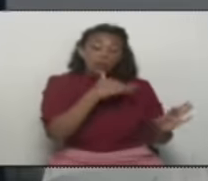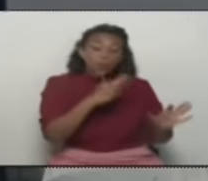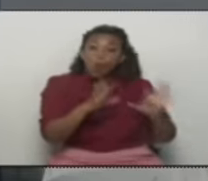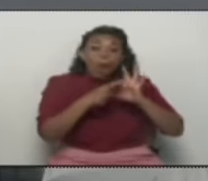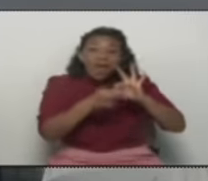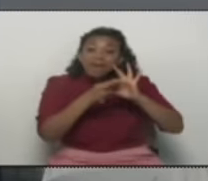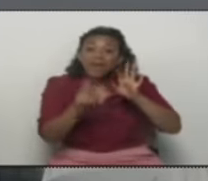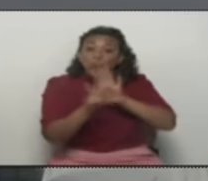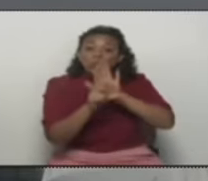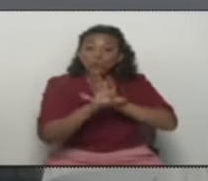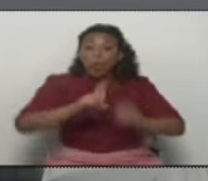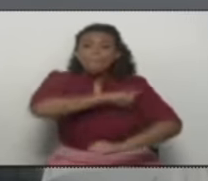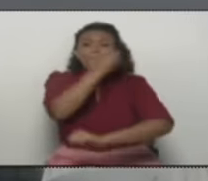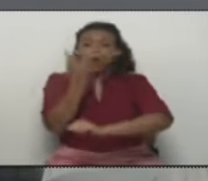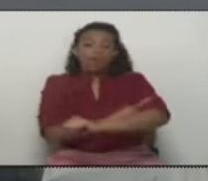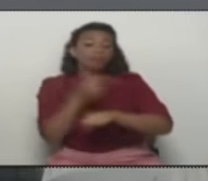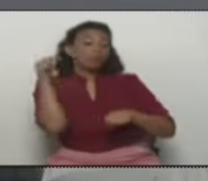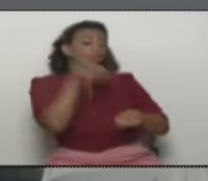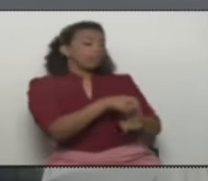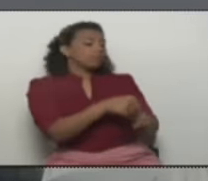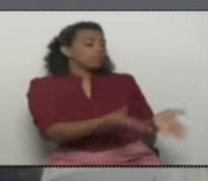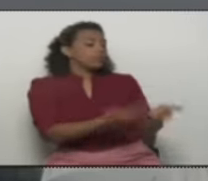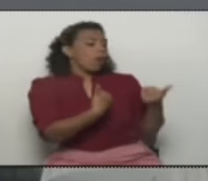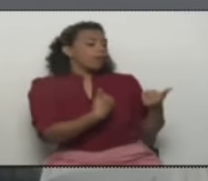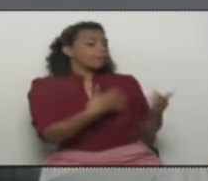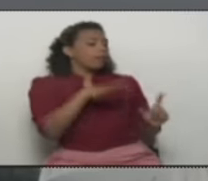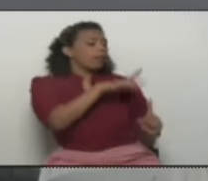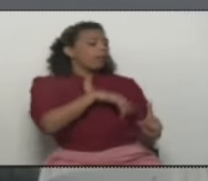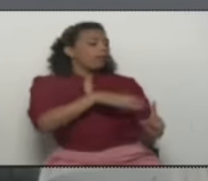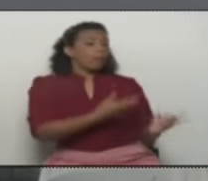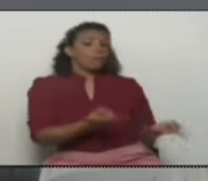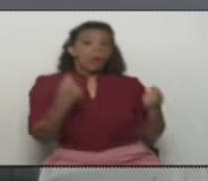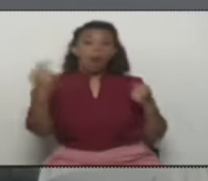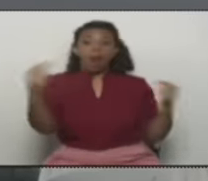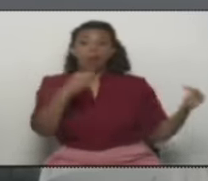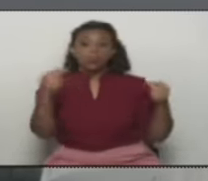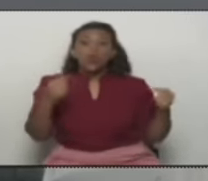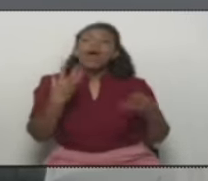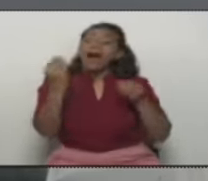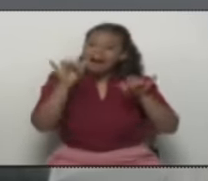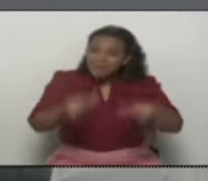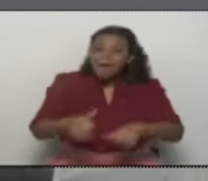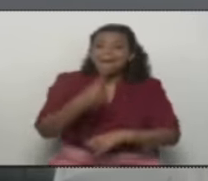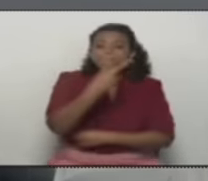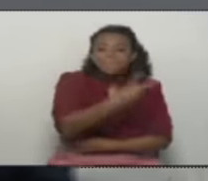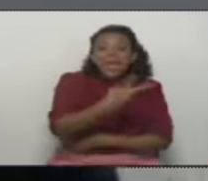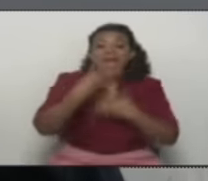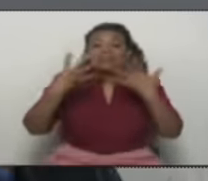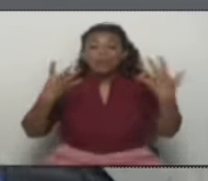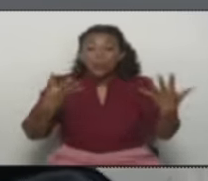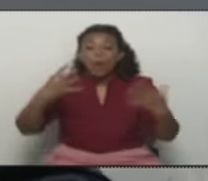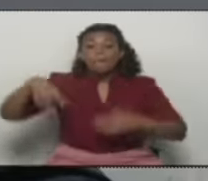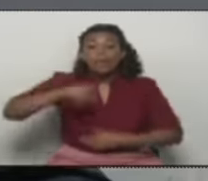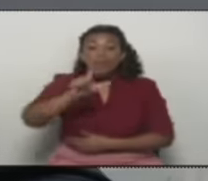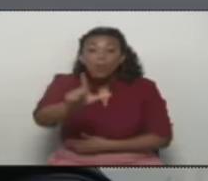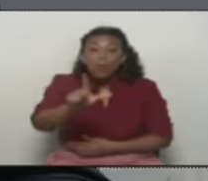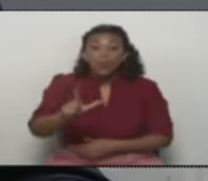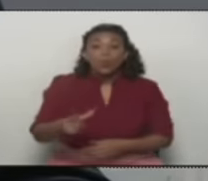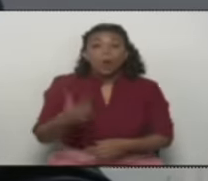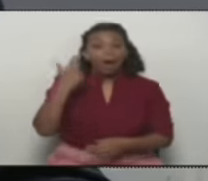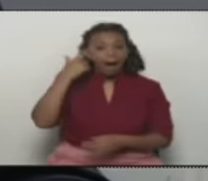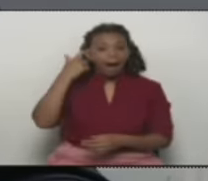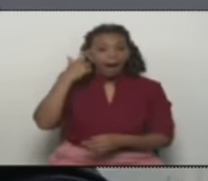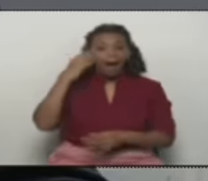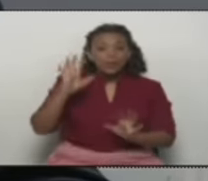los poderosos usaban a las clases peligrosas para lanzárselo al enemigo. Eso nos ocurrió a nosotros el 29 de julio. En Teherán, en